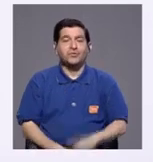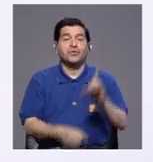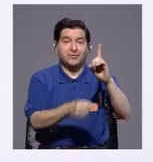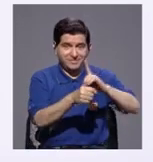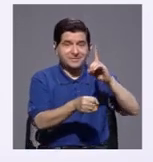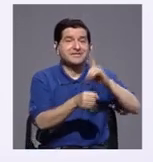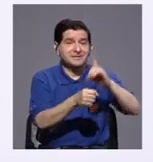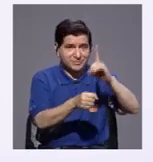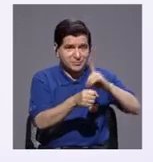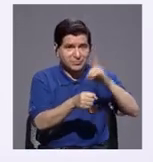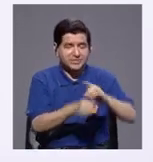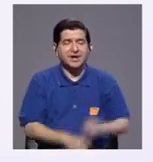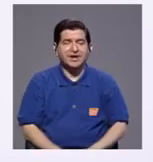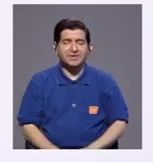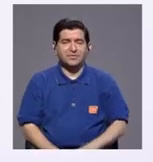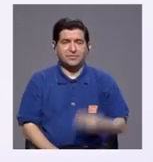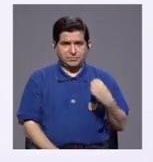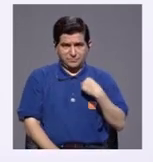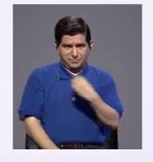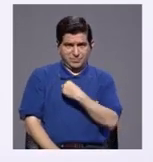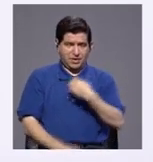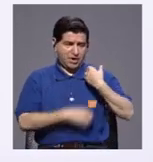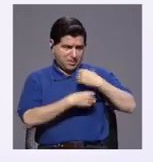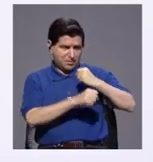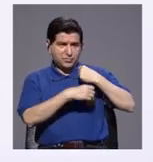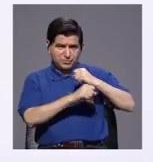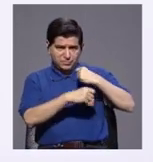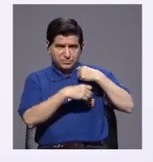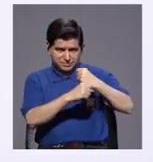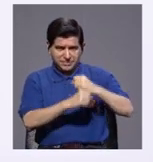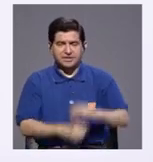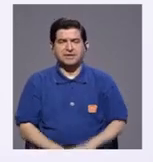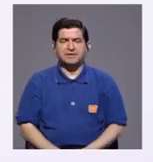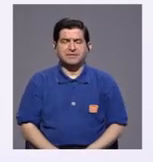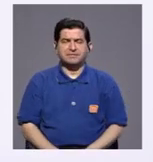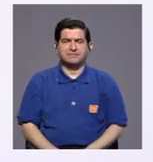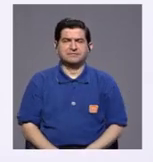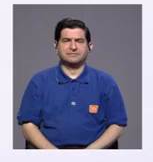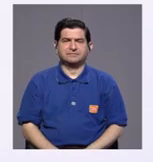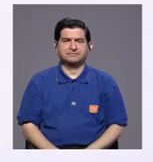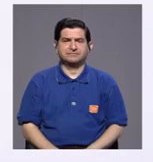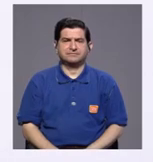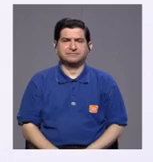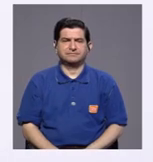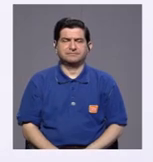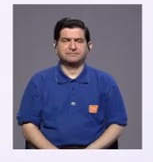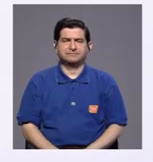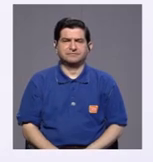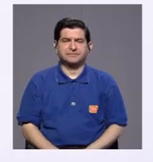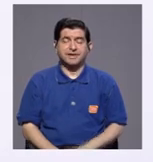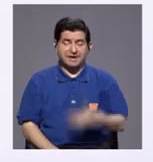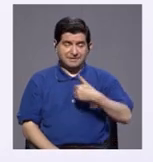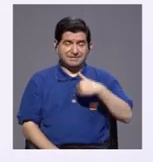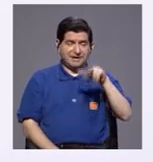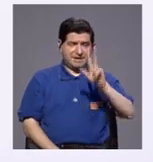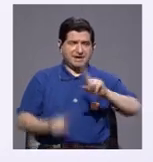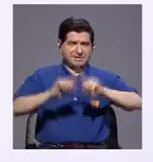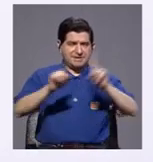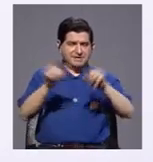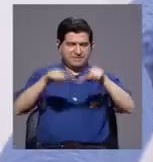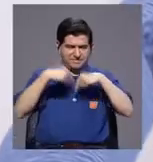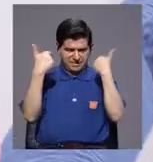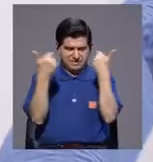de regidores y personas que trabajan en las municipalidades presionamos tres diferentes grupos